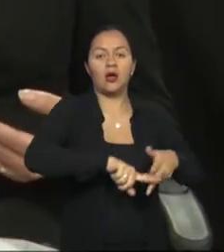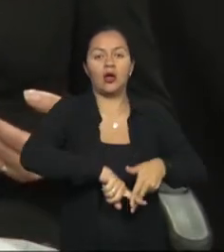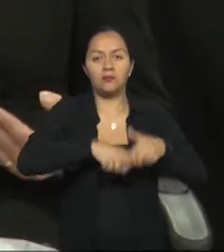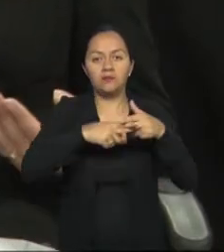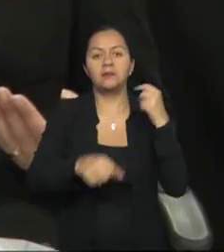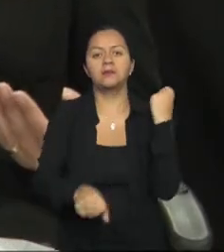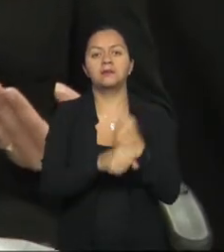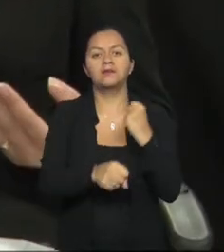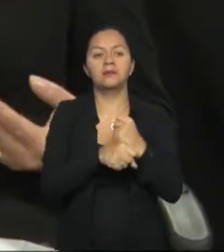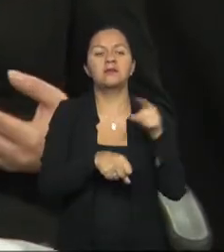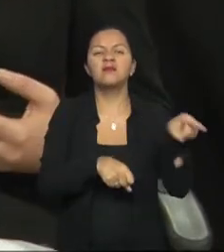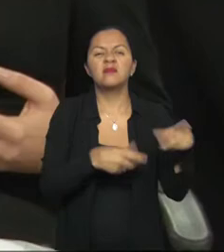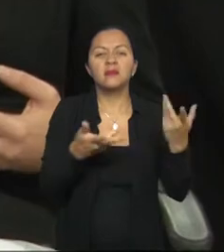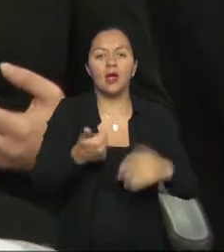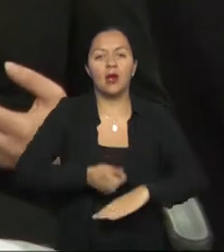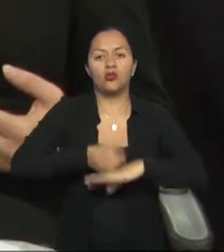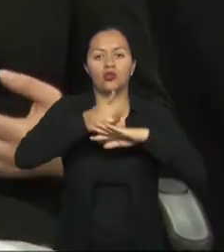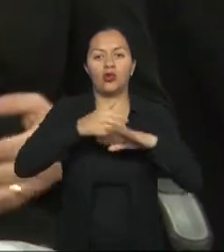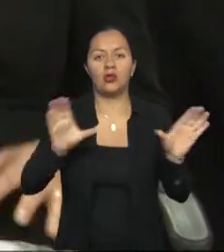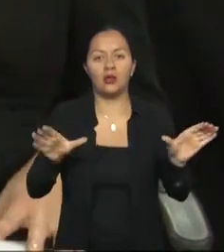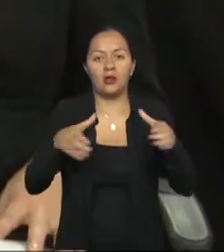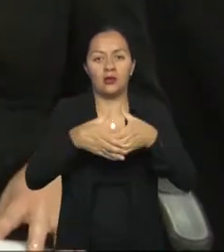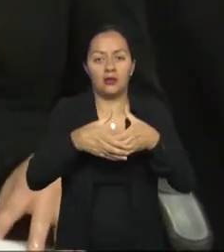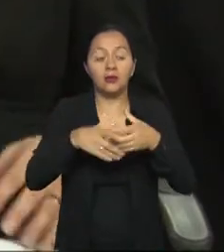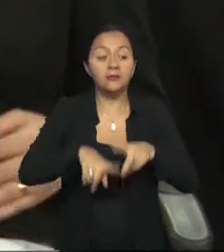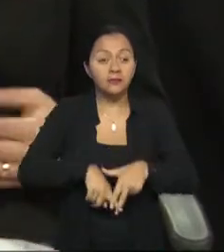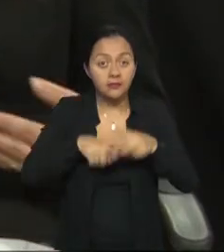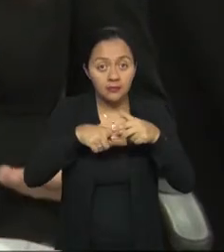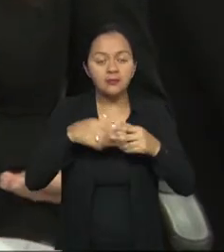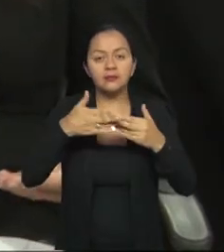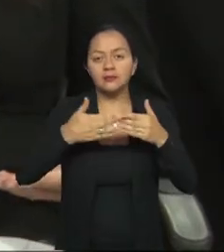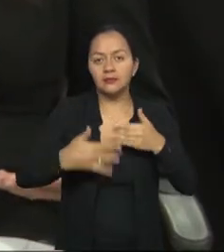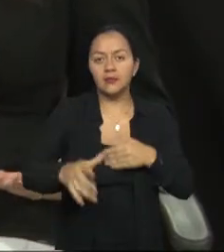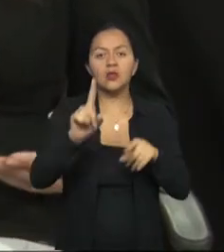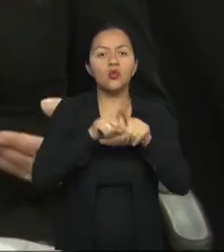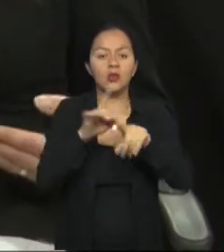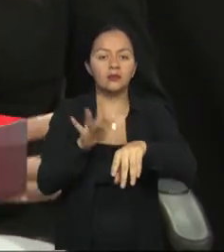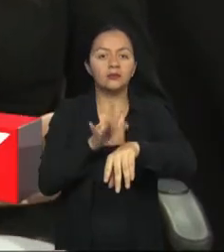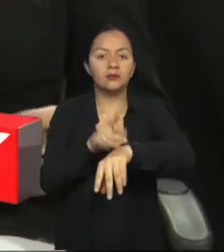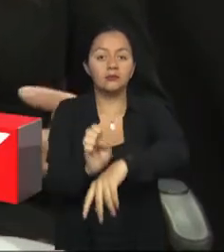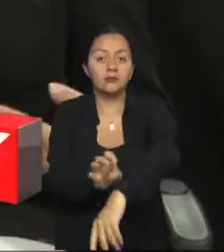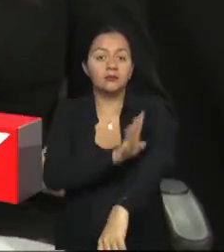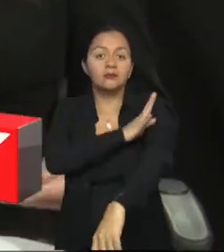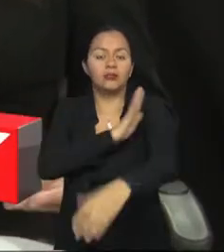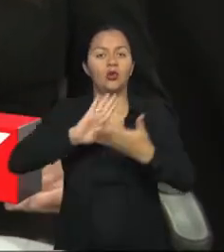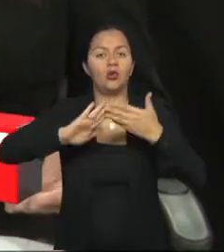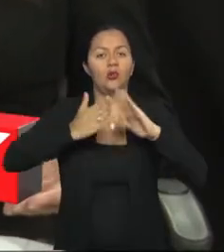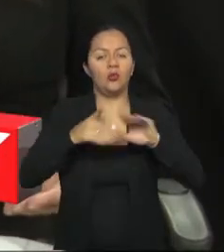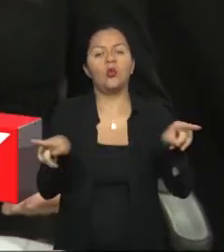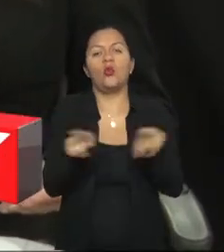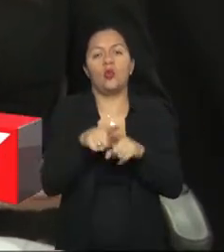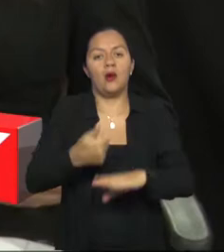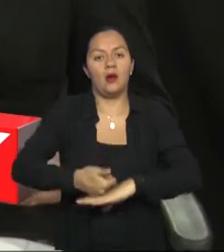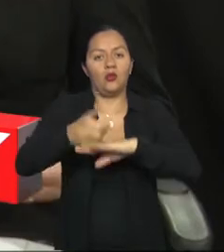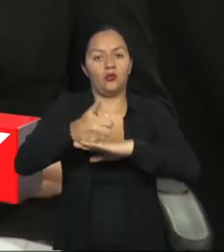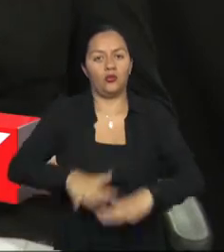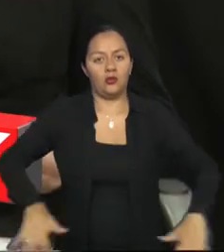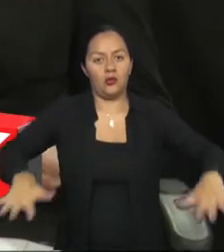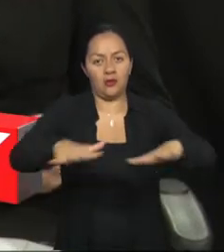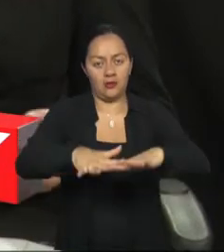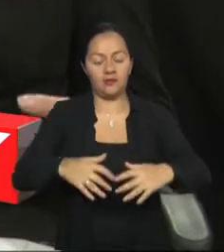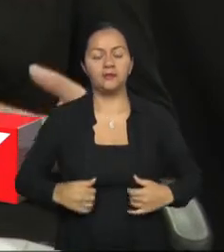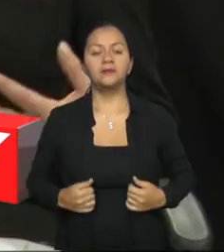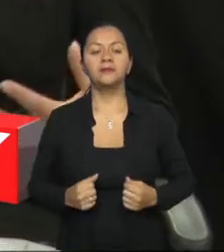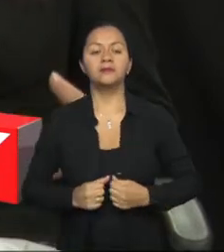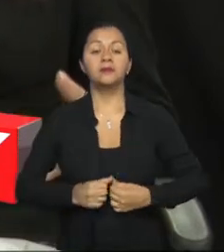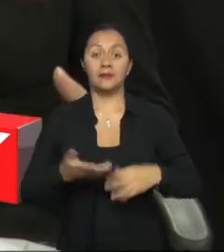con ya las autoridades, ¿sí? Se empieza con la sensibilización tanto a la comunidad como a las autoridades. Una vez